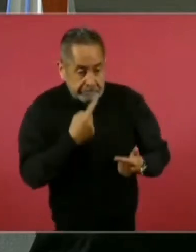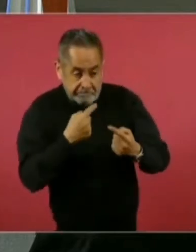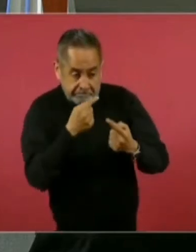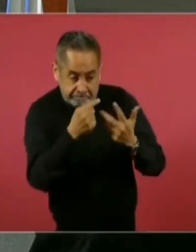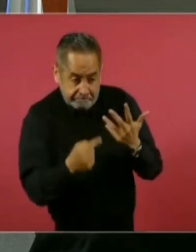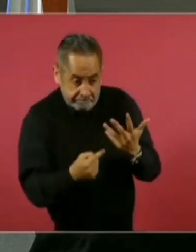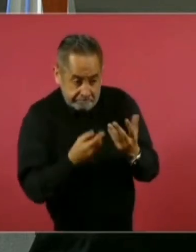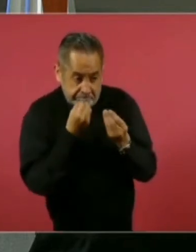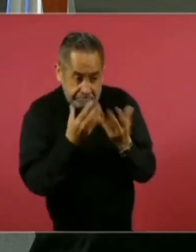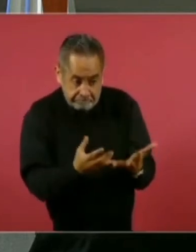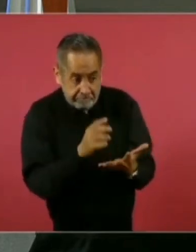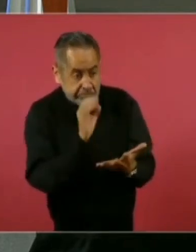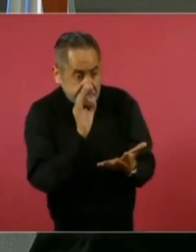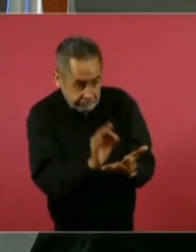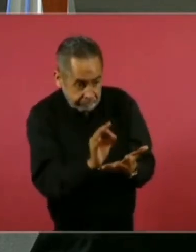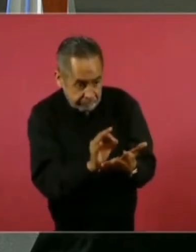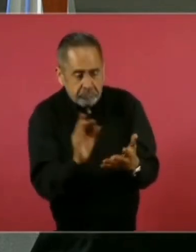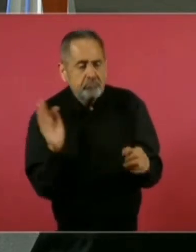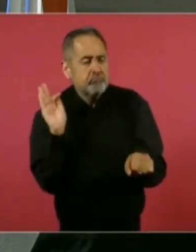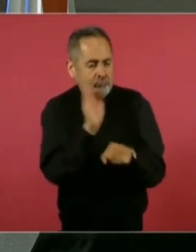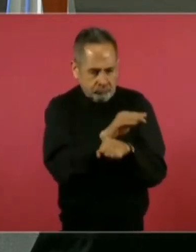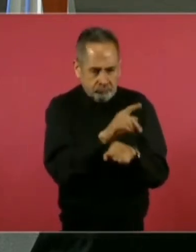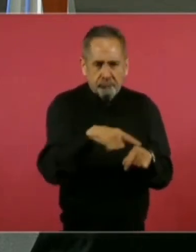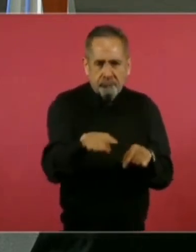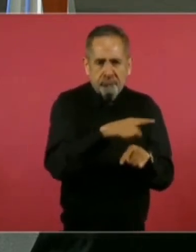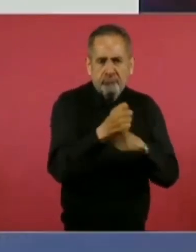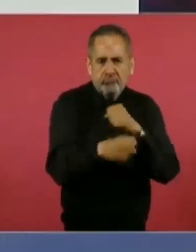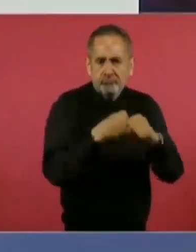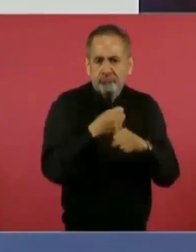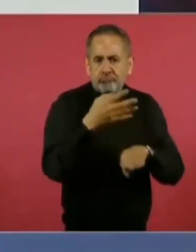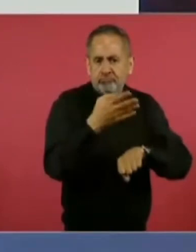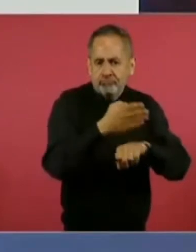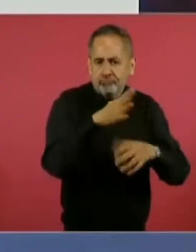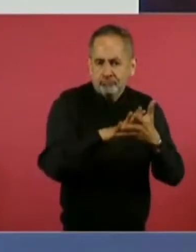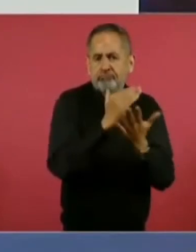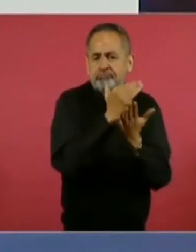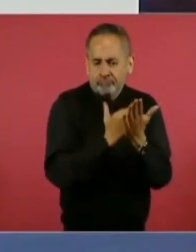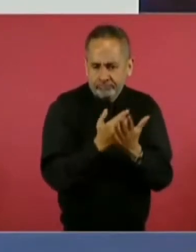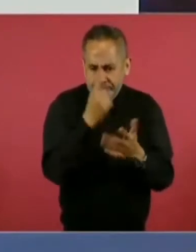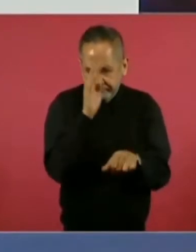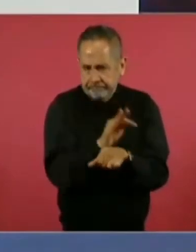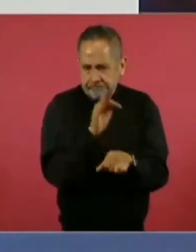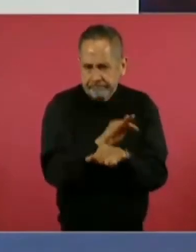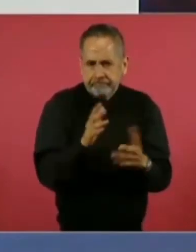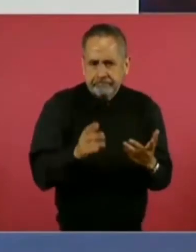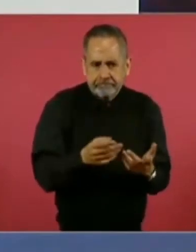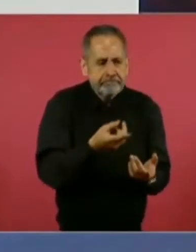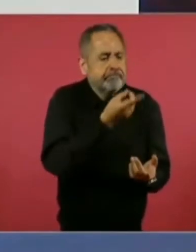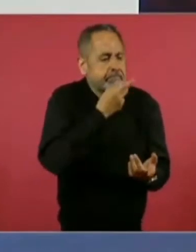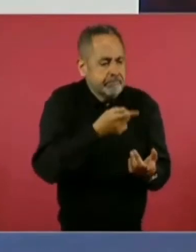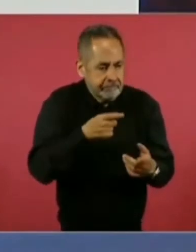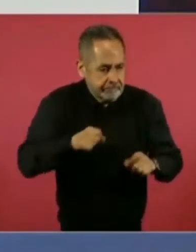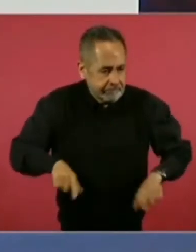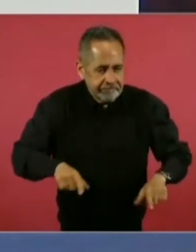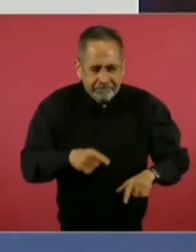destinada principalmente a garantizar protección y apoyo a